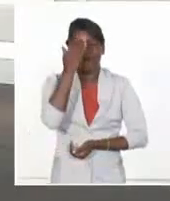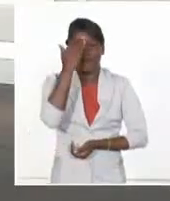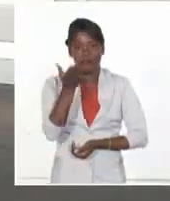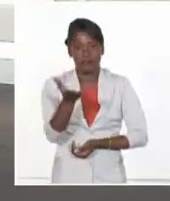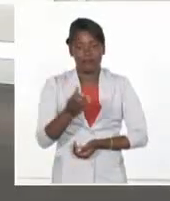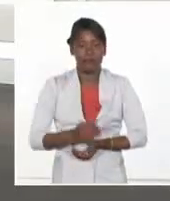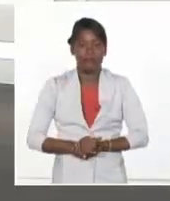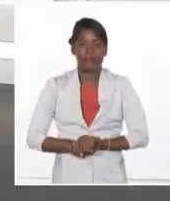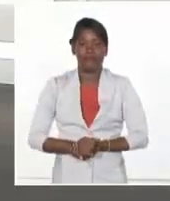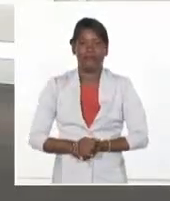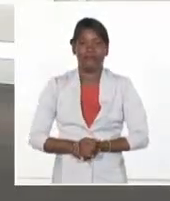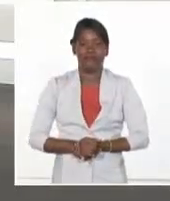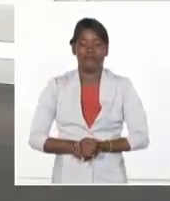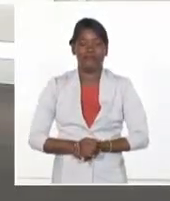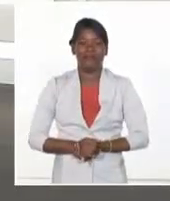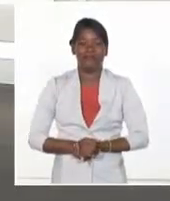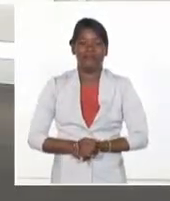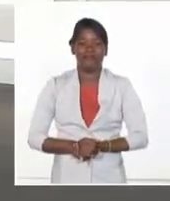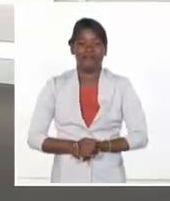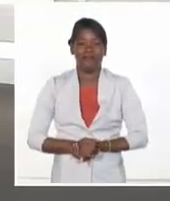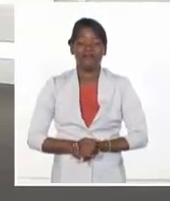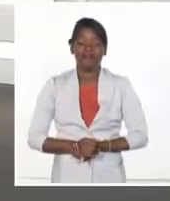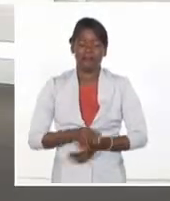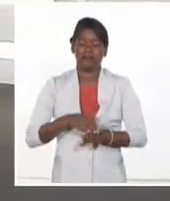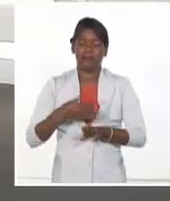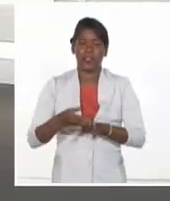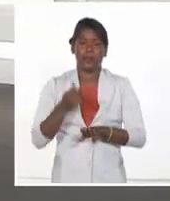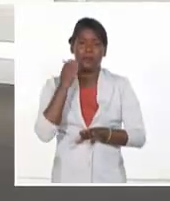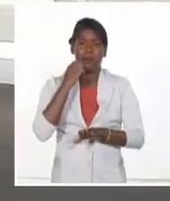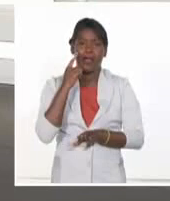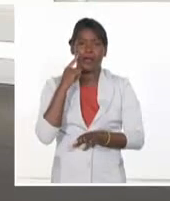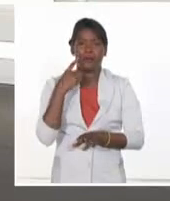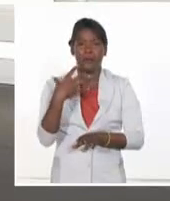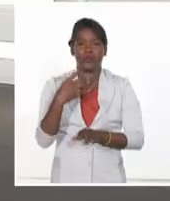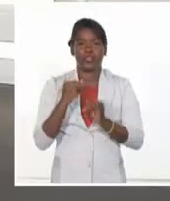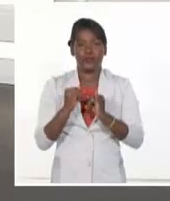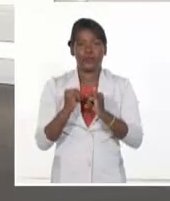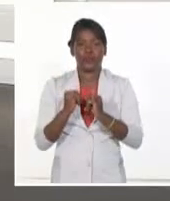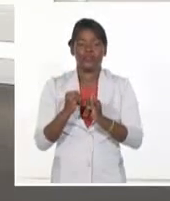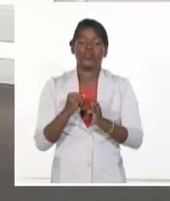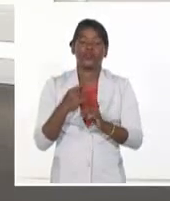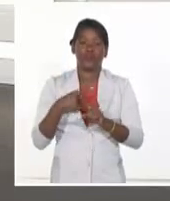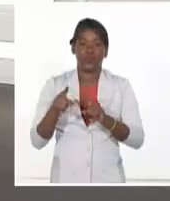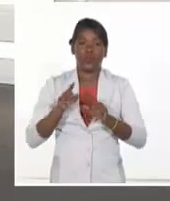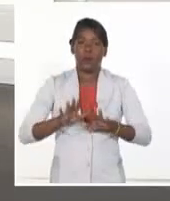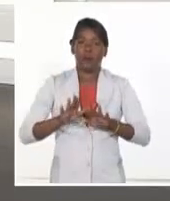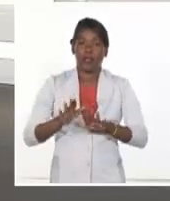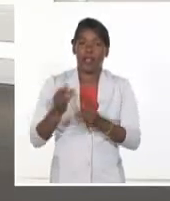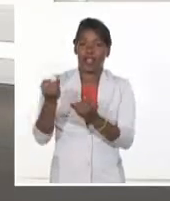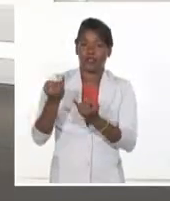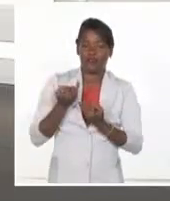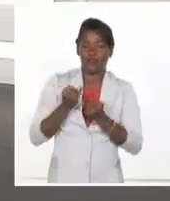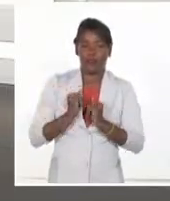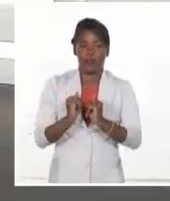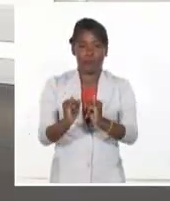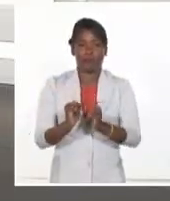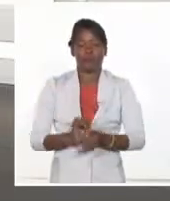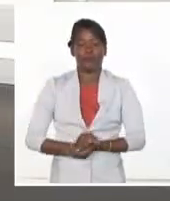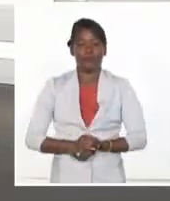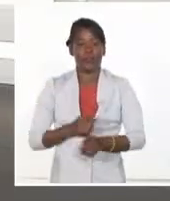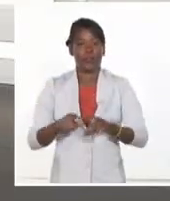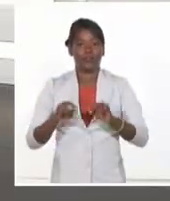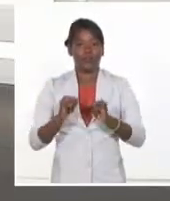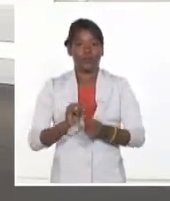a ti, Pavel, por este contacto directo. Por supuesto, esperamos informaciones en próximos espacios informativos. Nosotros ahora cambiamos de tema, y es que esta mañana se corrió